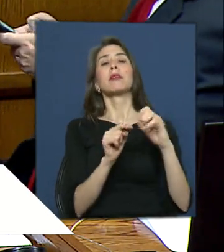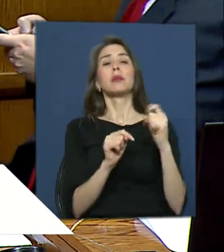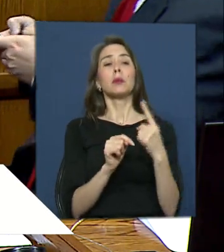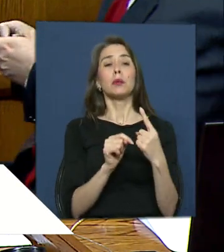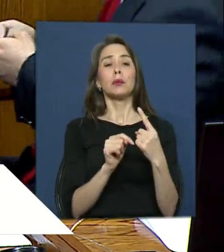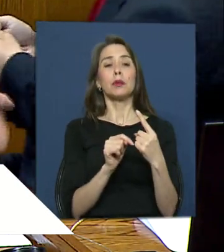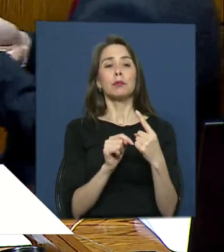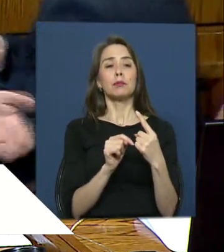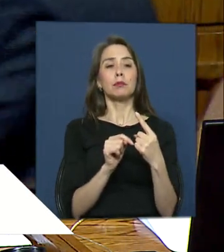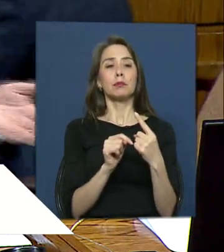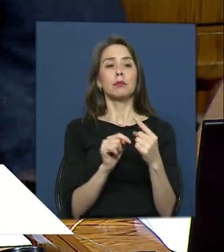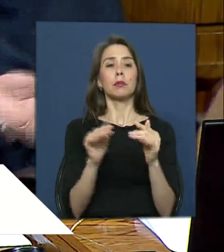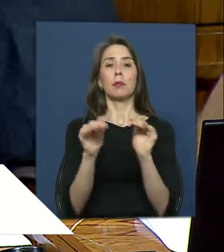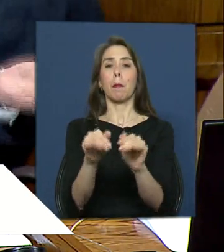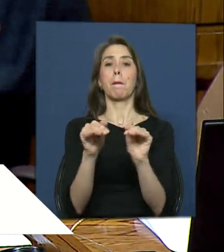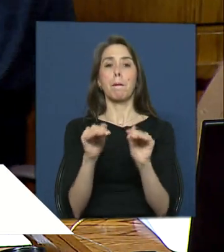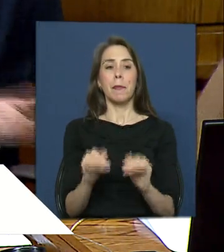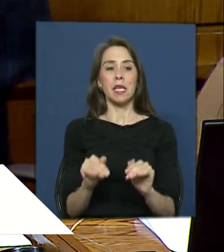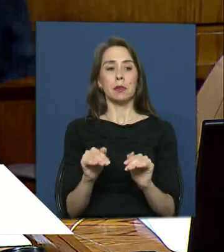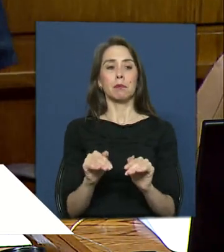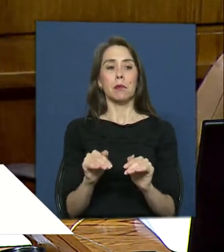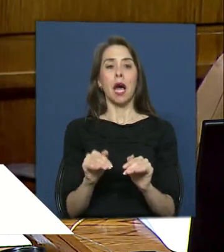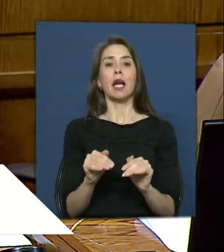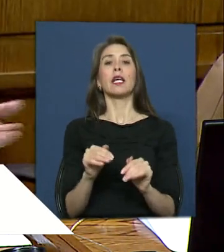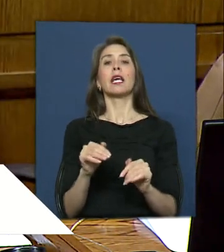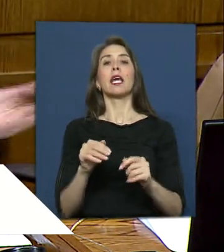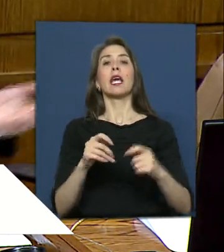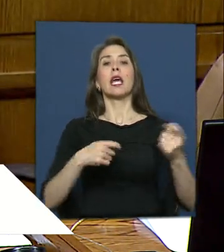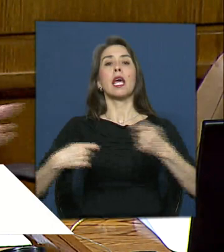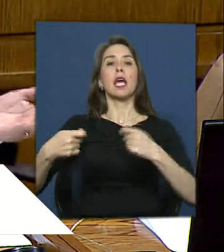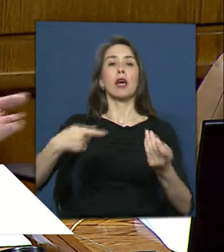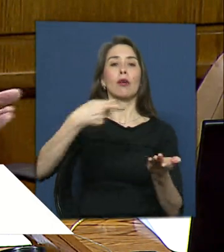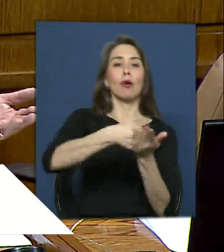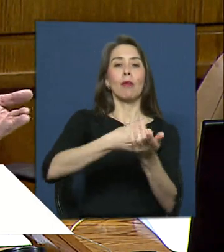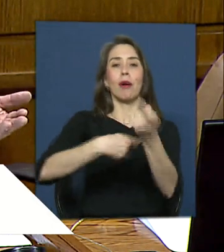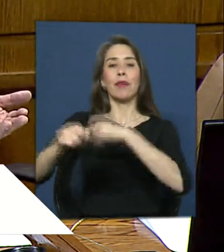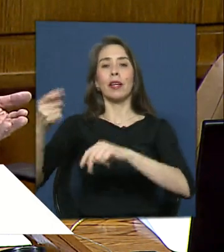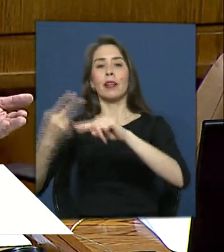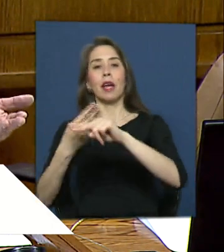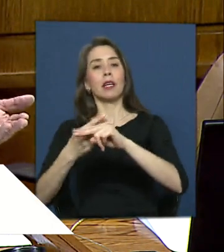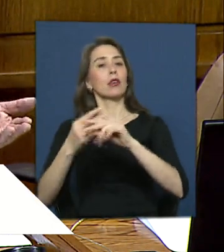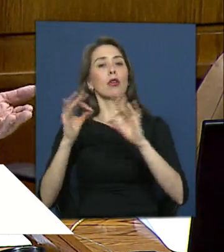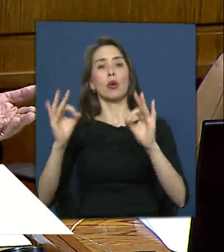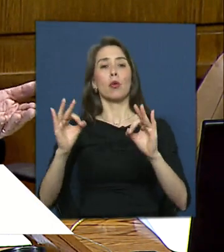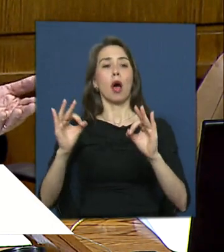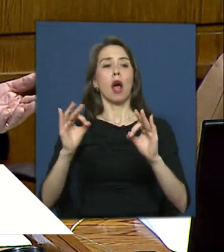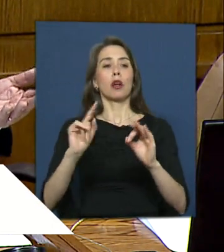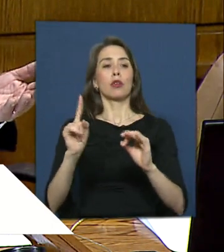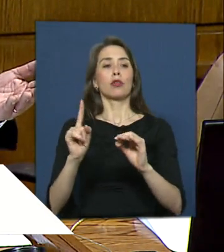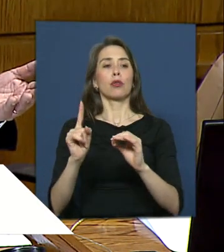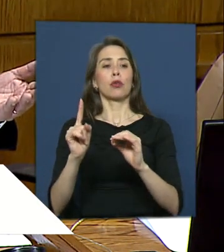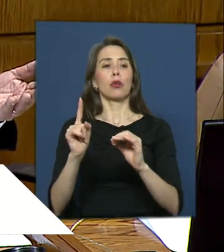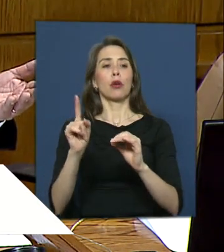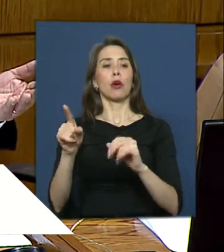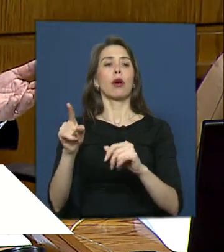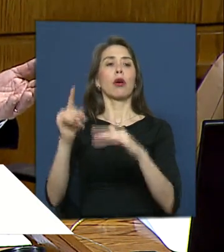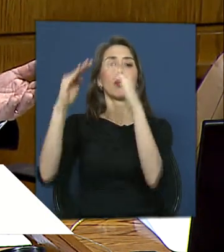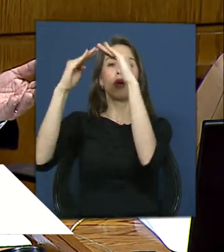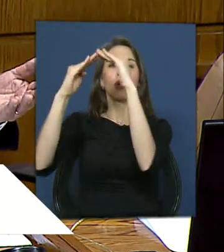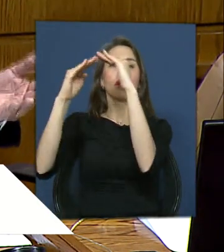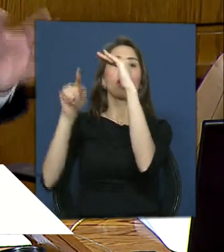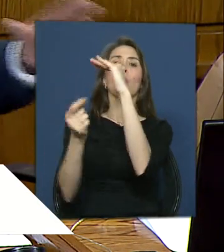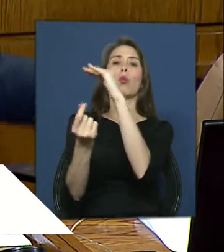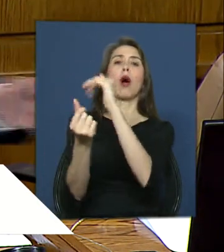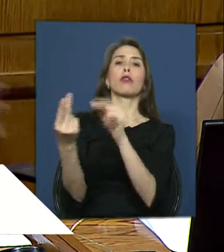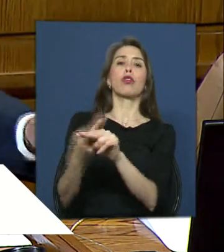que sean las mismas que el mercado. O sea, no puede ponerse más arriendo que una propiedad, ¿no es cierto?,